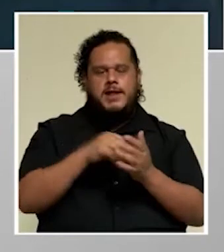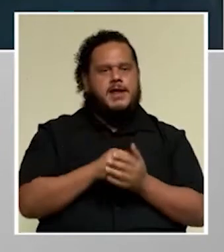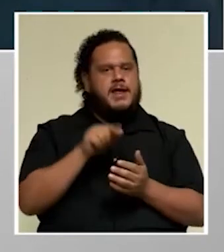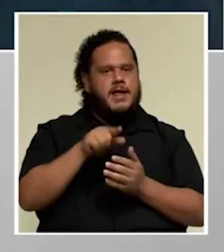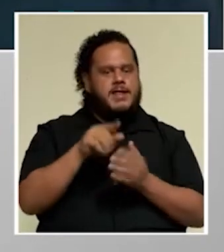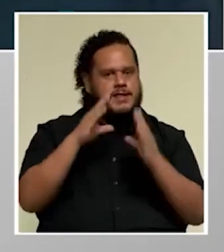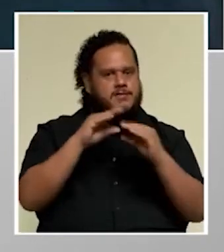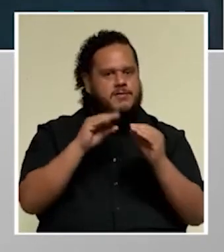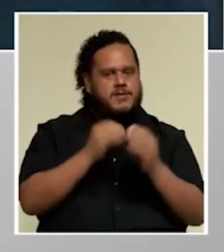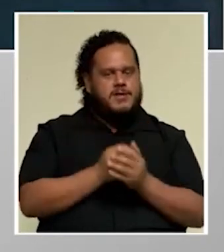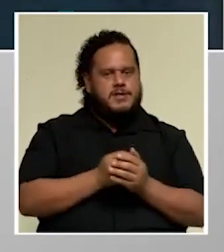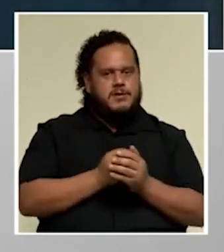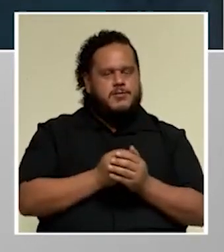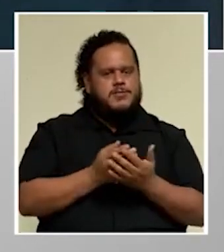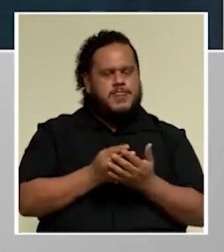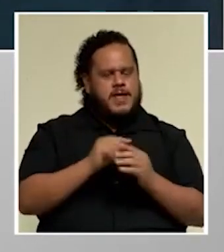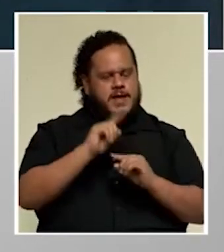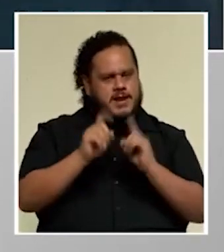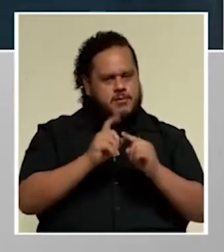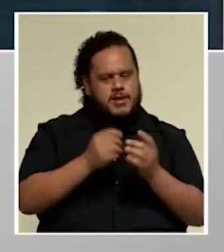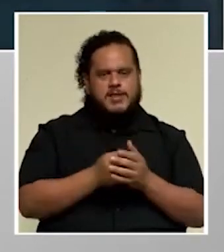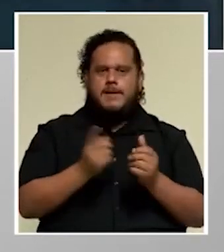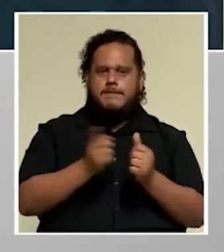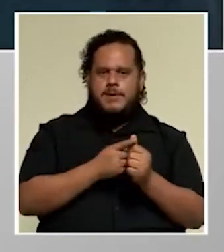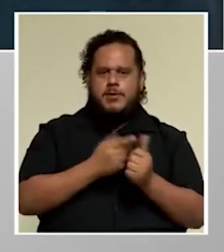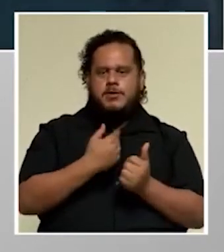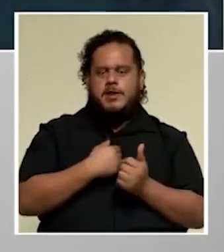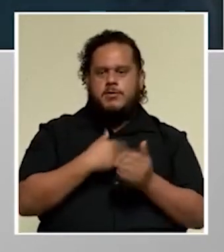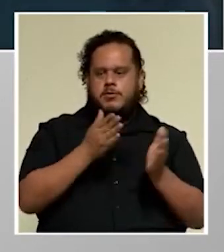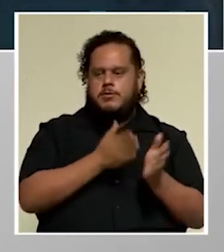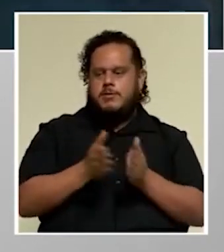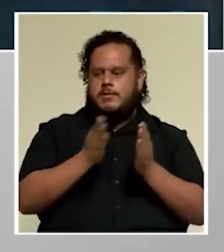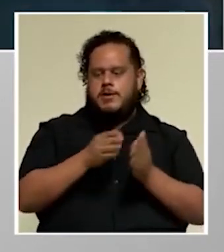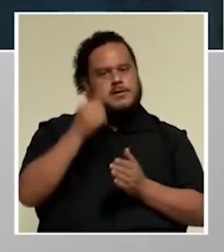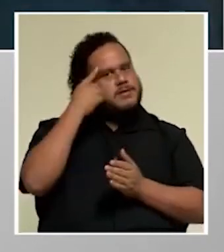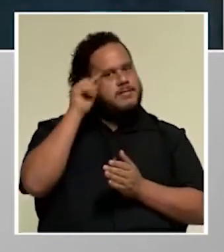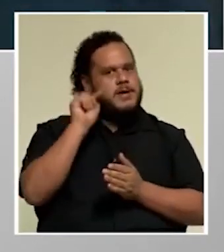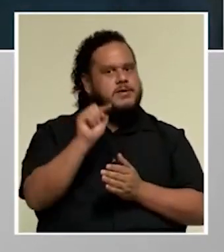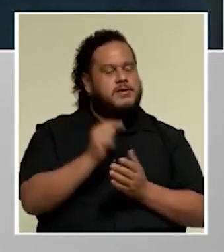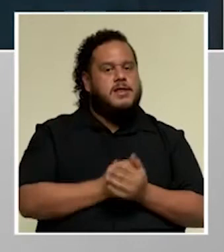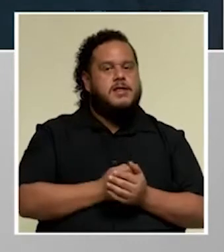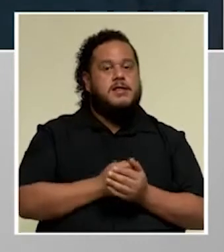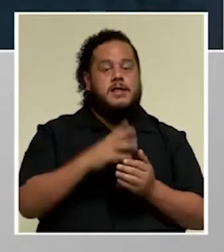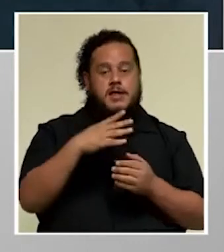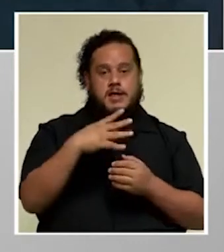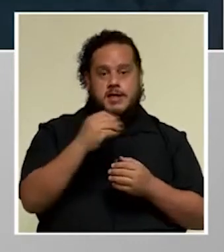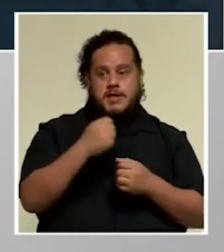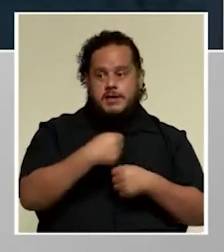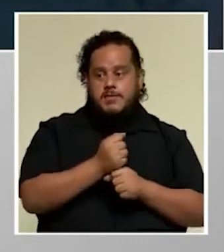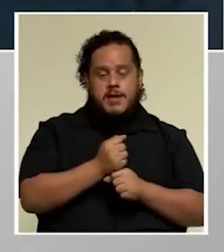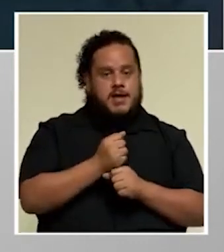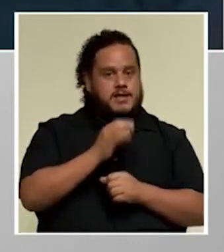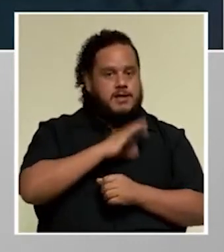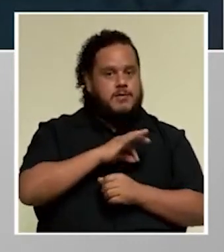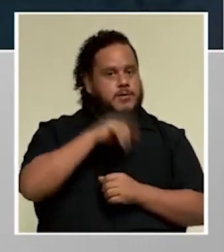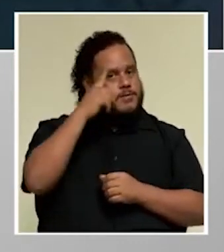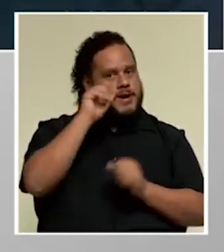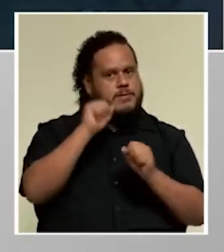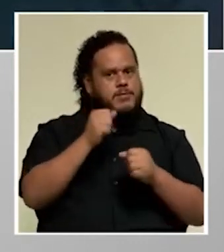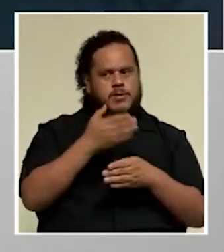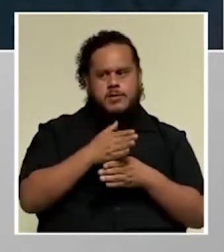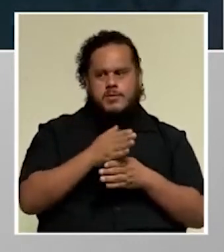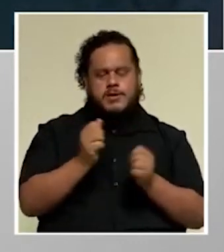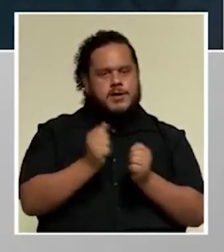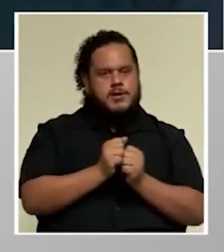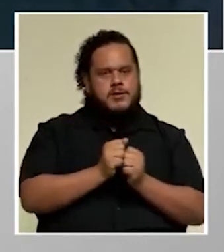de la encuesta. Vamos al primero que tenemos aquí preparados para ustedes y me hace el favor don Carlos para poder compartir con